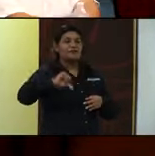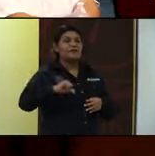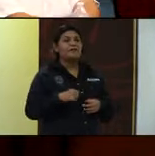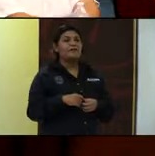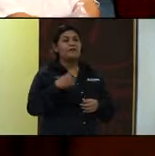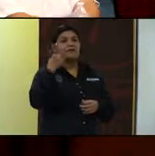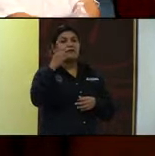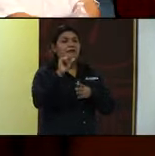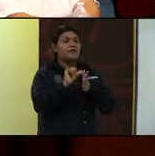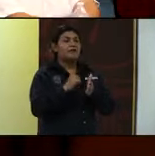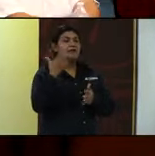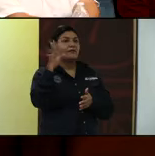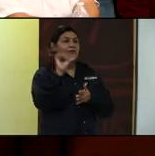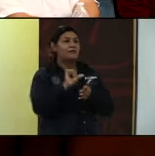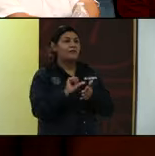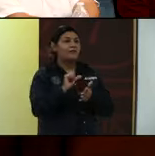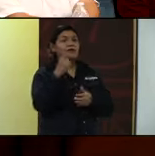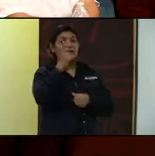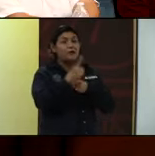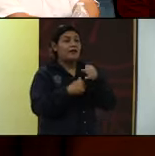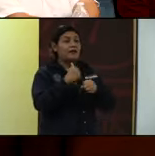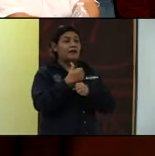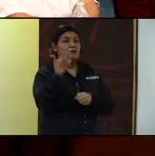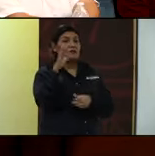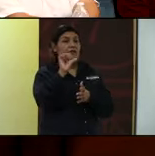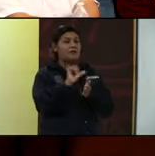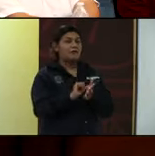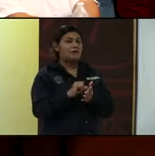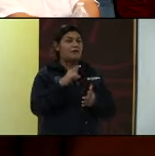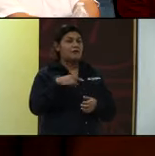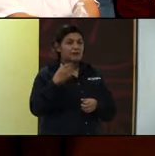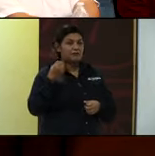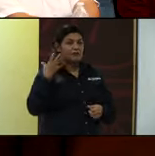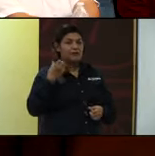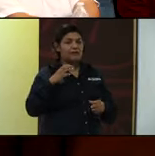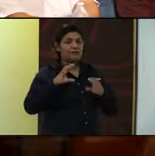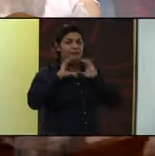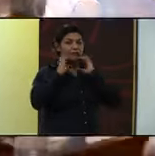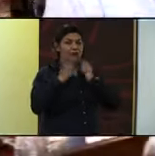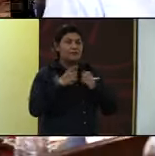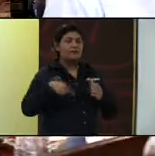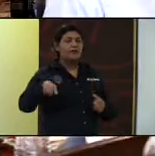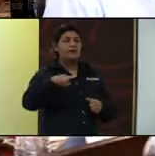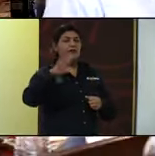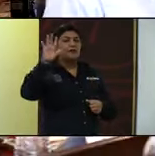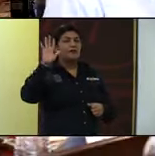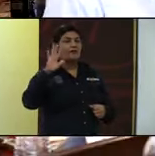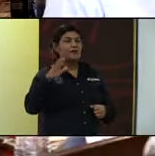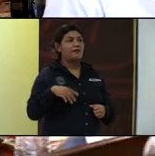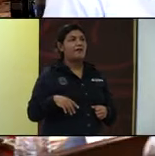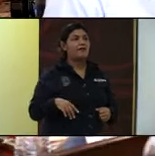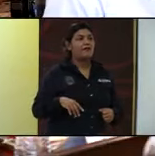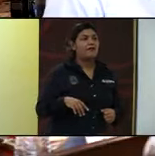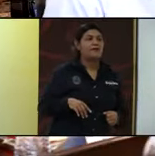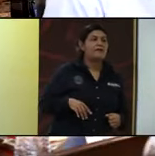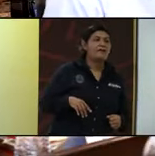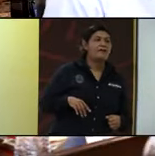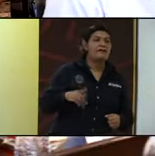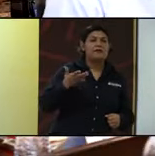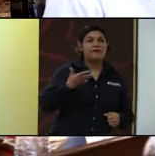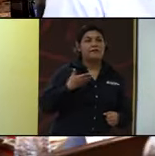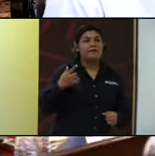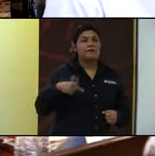de 1 año 10 meses. Quiero decirles que por propuesta de un servidor, el Cabildo aprobó que al estilo y como